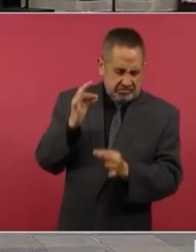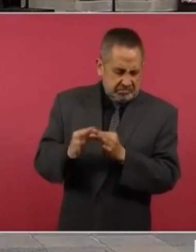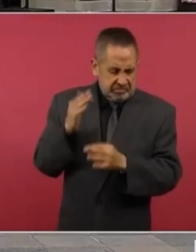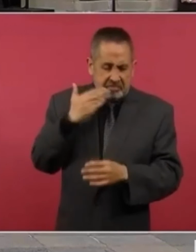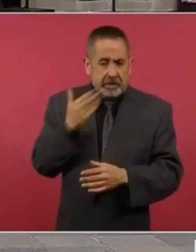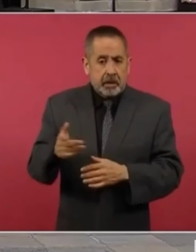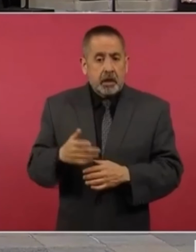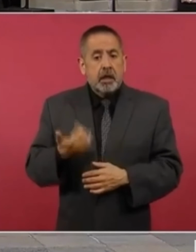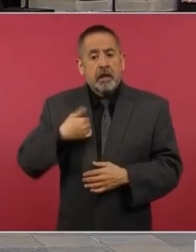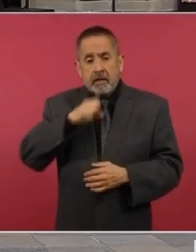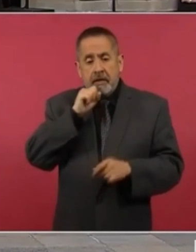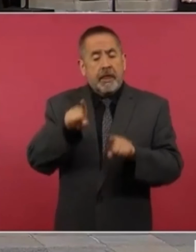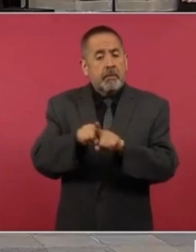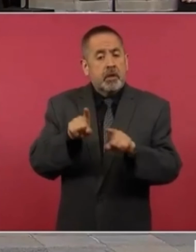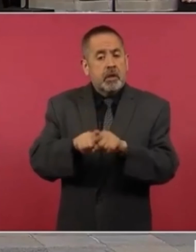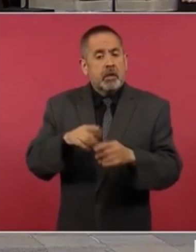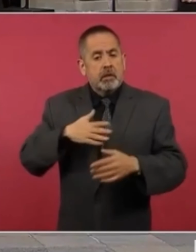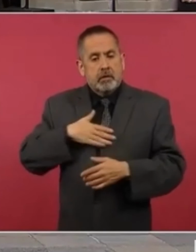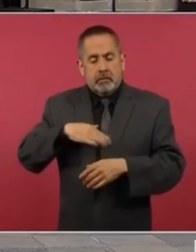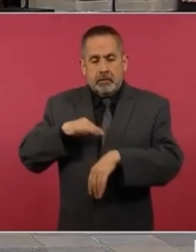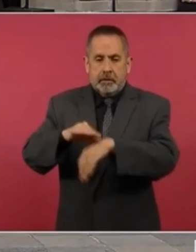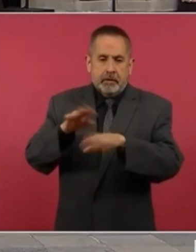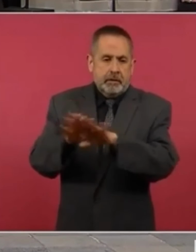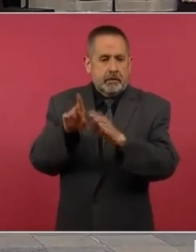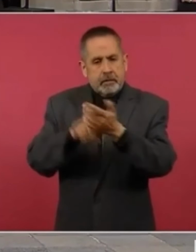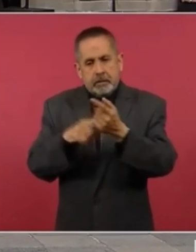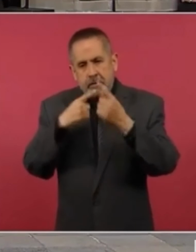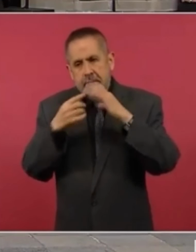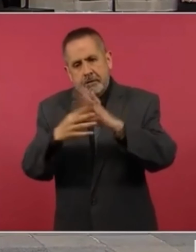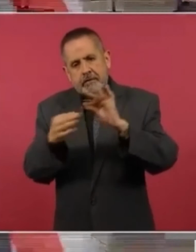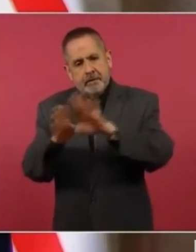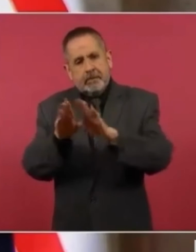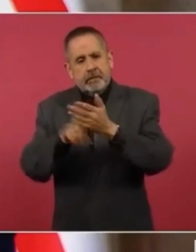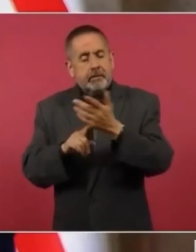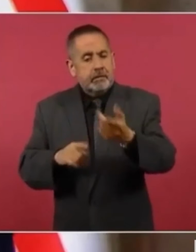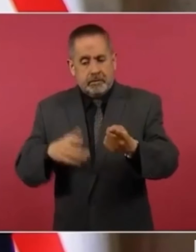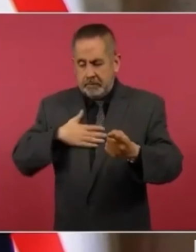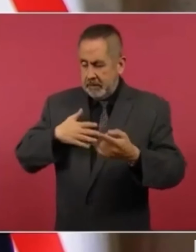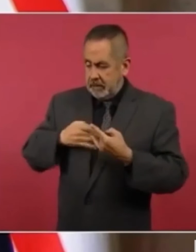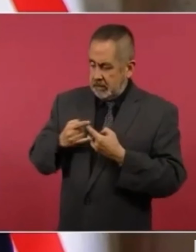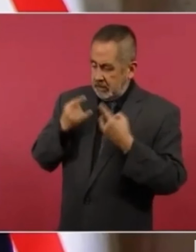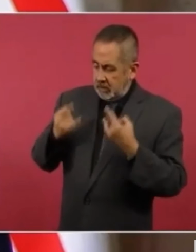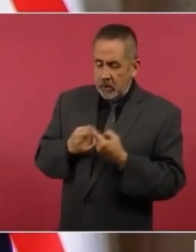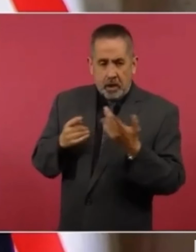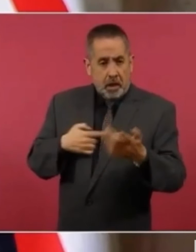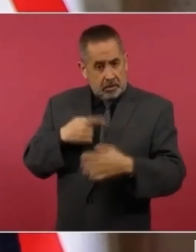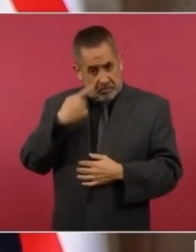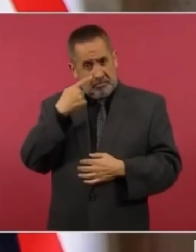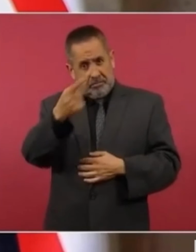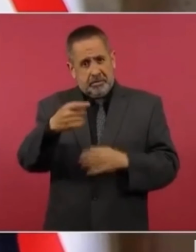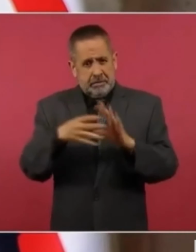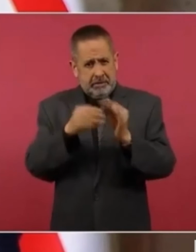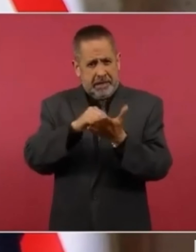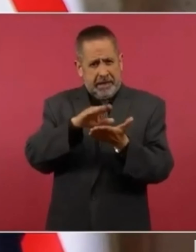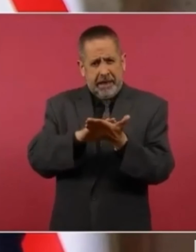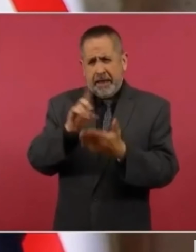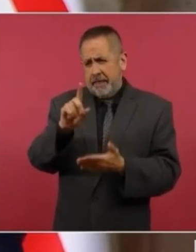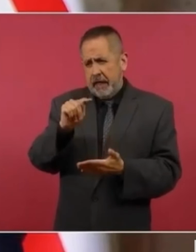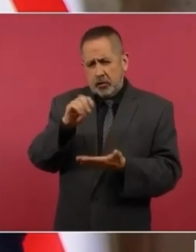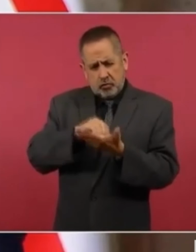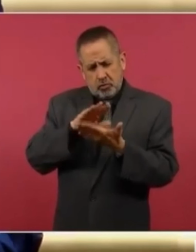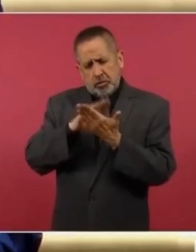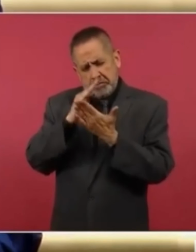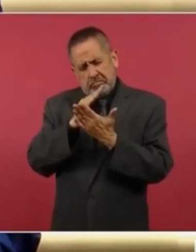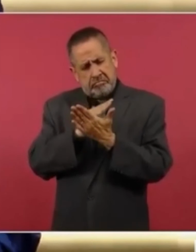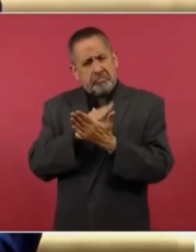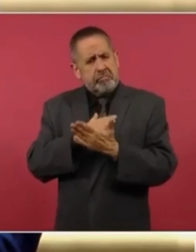Y hablaba yo de nuestra experiencia, y se pueden revisar los datos.